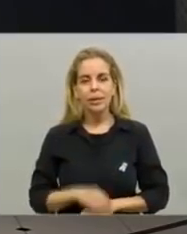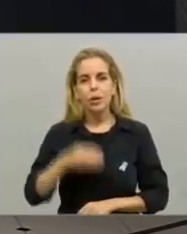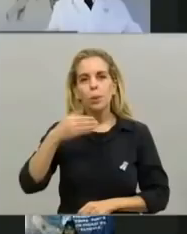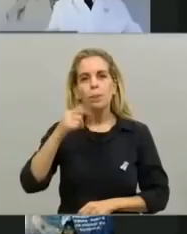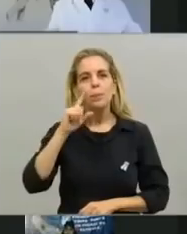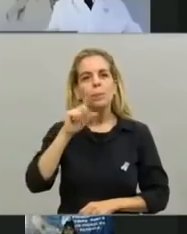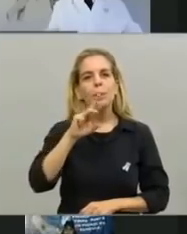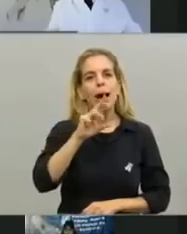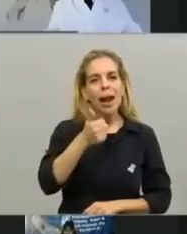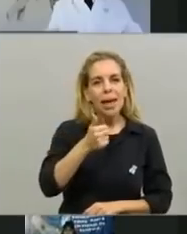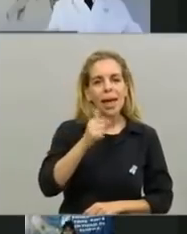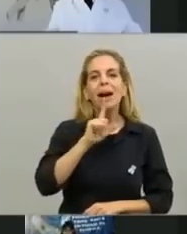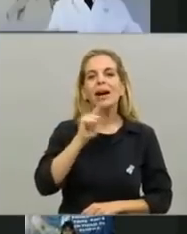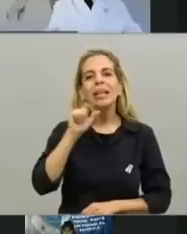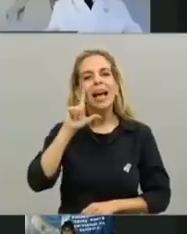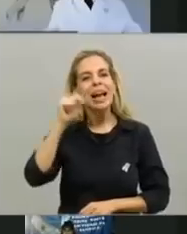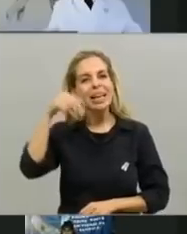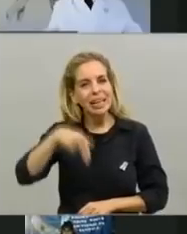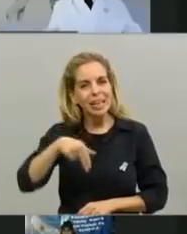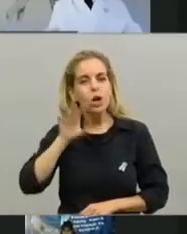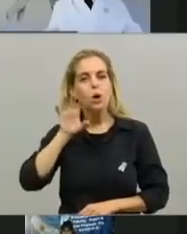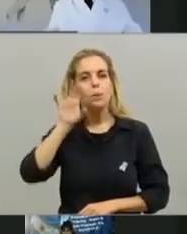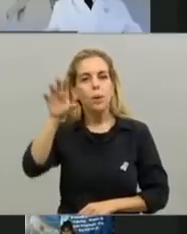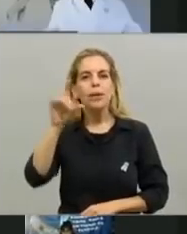María Victoria Taglini de Tucumán.